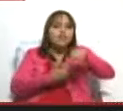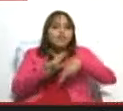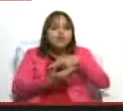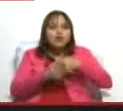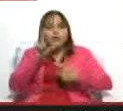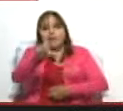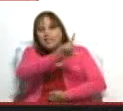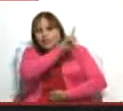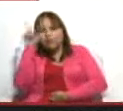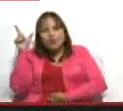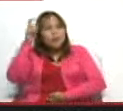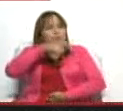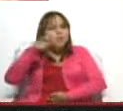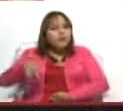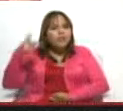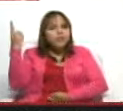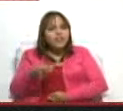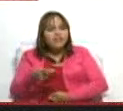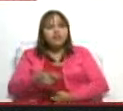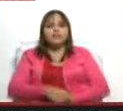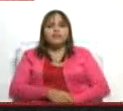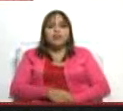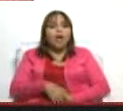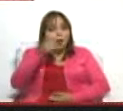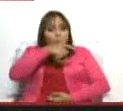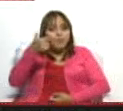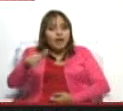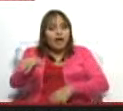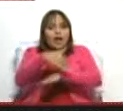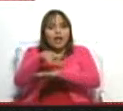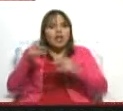el pueblo. Ahora, el pueblo anda activado en la calle.